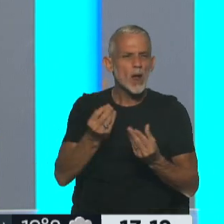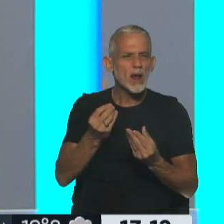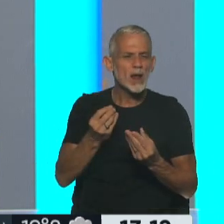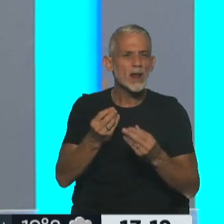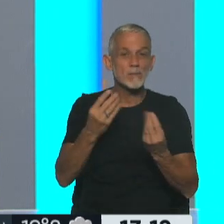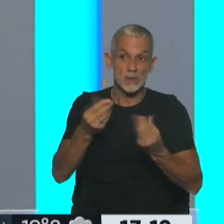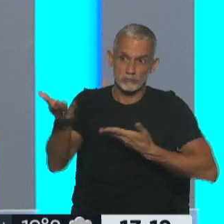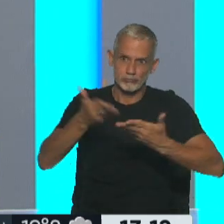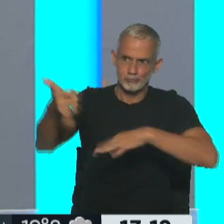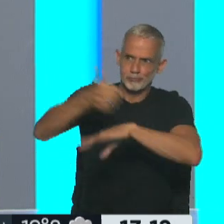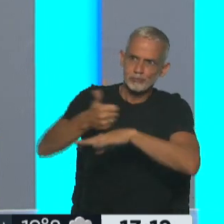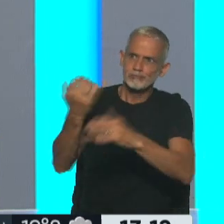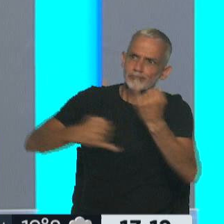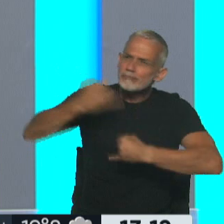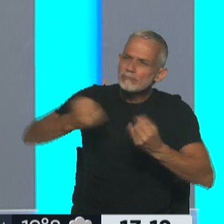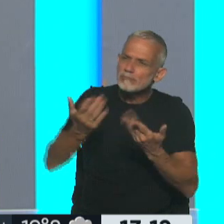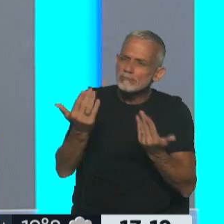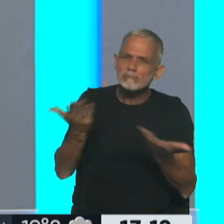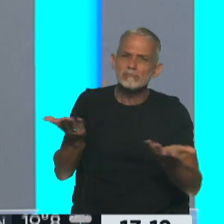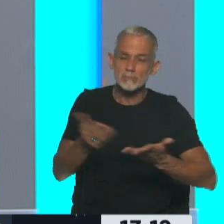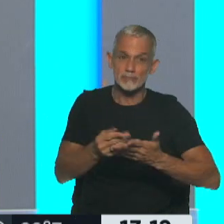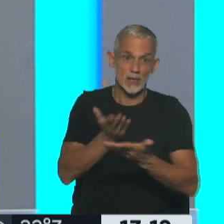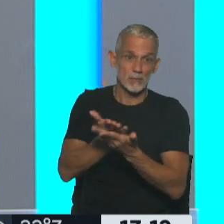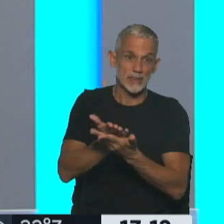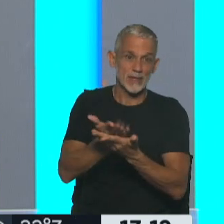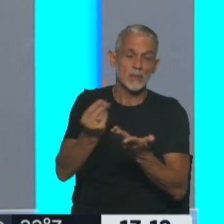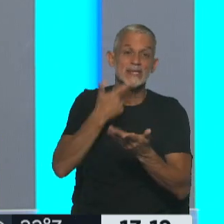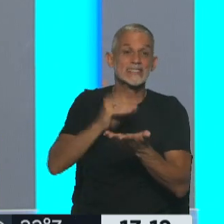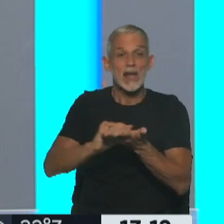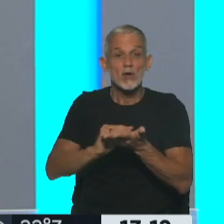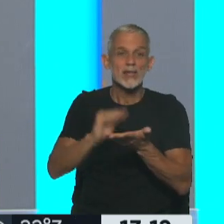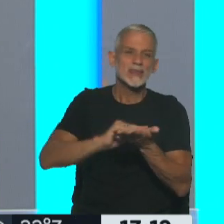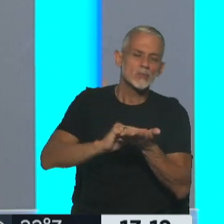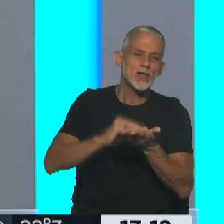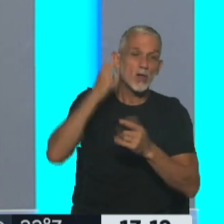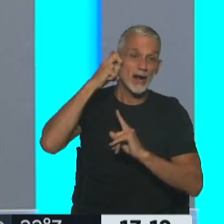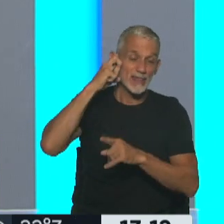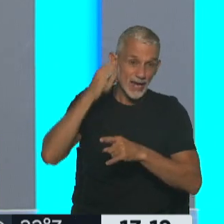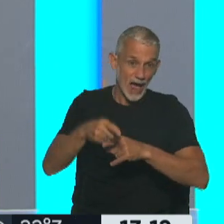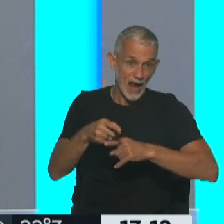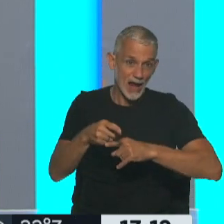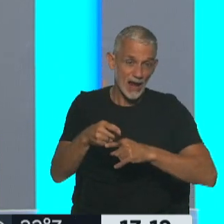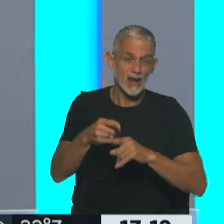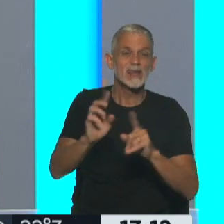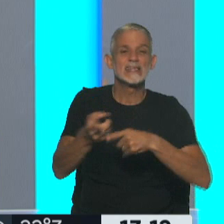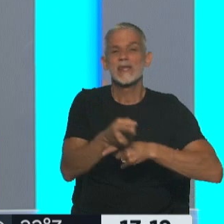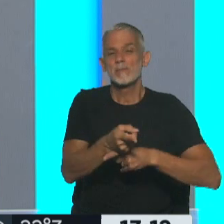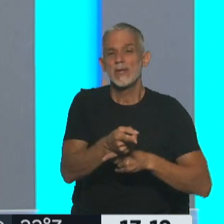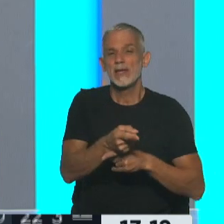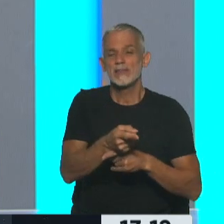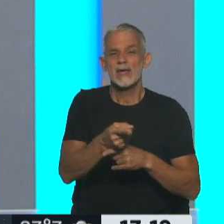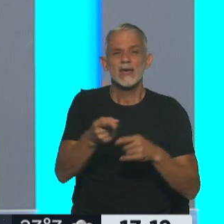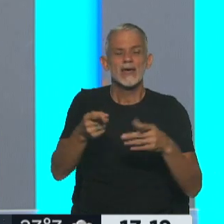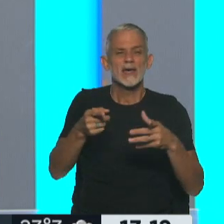Empezar a invitar a funcionarios del Gobierno Nacional a pedido de senadores y diputados de la Unión Cívica Radical y de